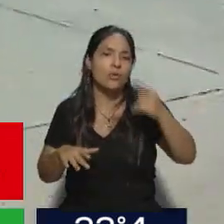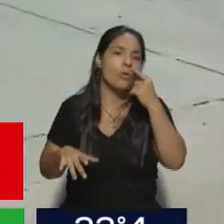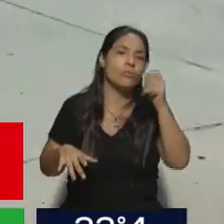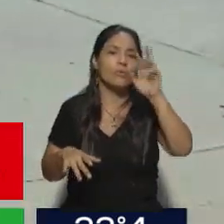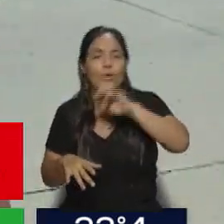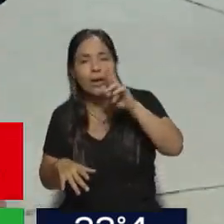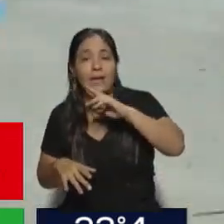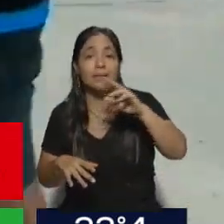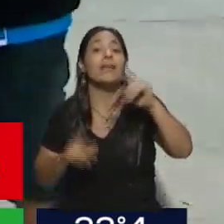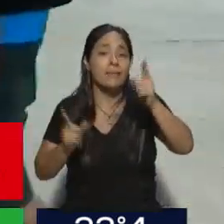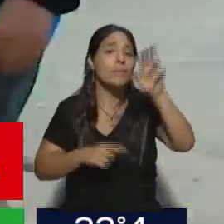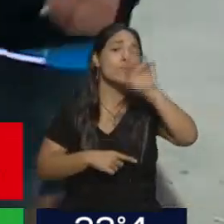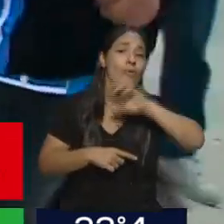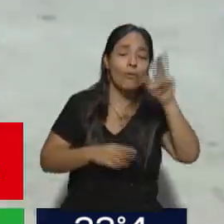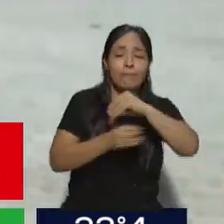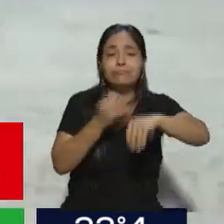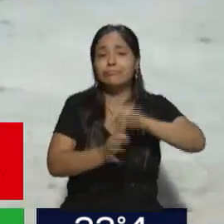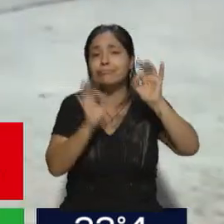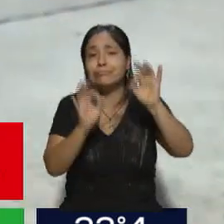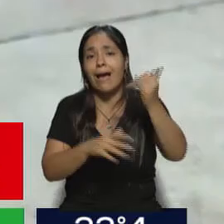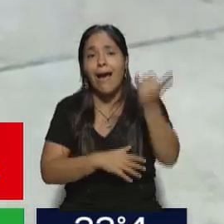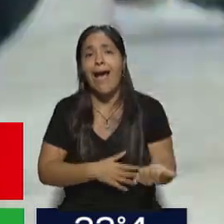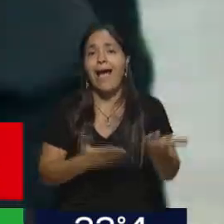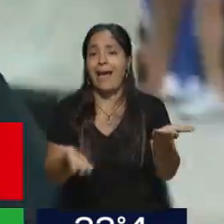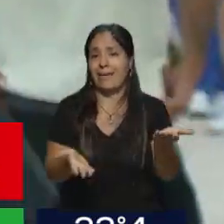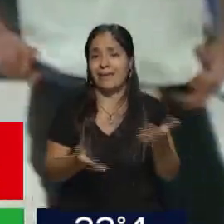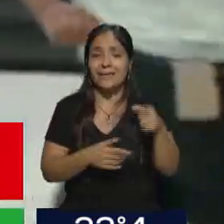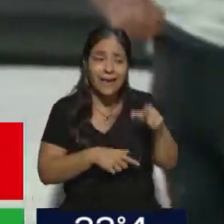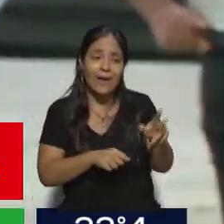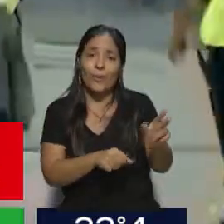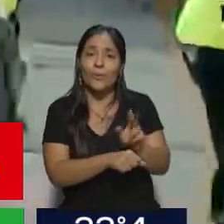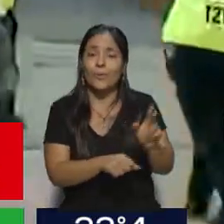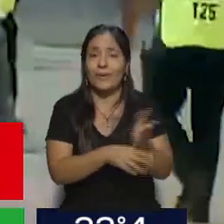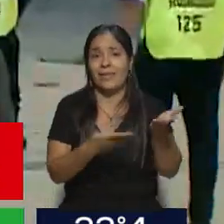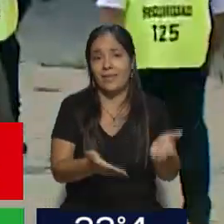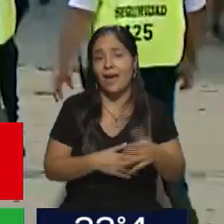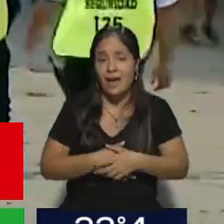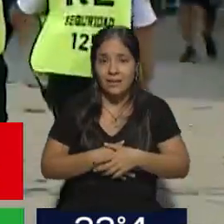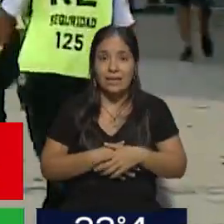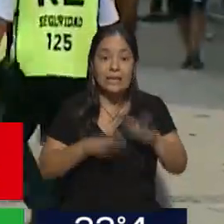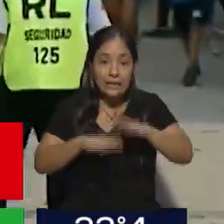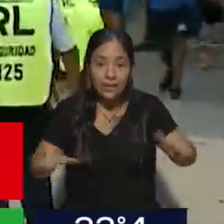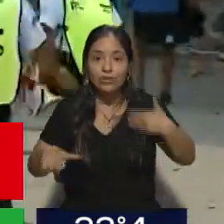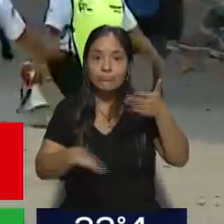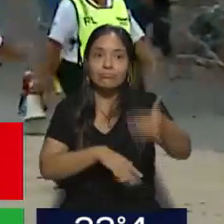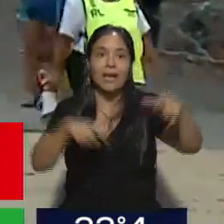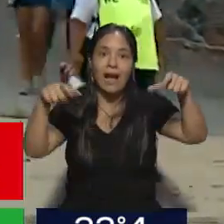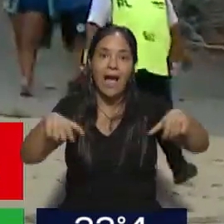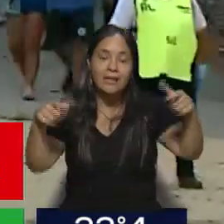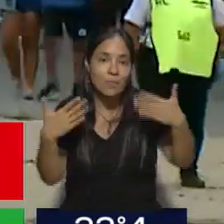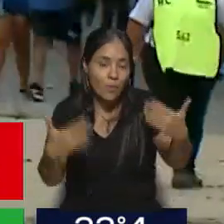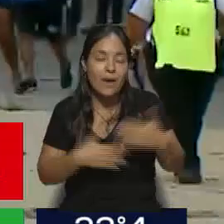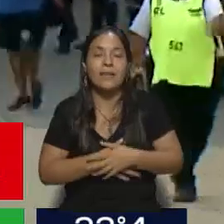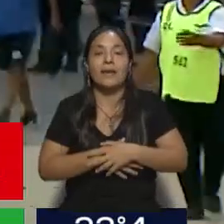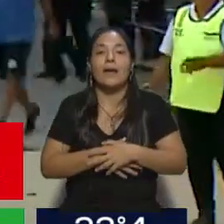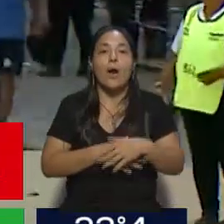niños, mujeres, familias completas. Es por eso lo que tenemos que abogar. Es porque los chicos vuelan a una cancha, porque las mujeres acompañen a